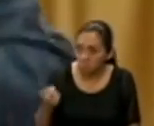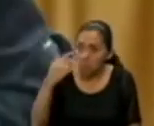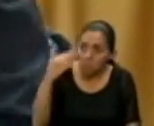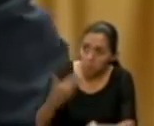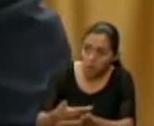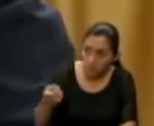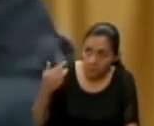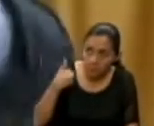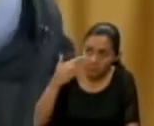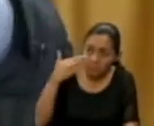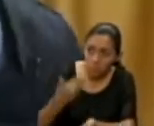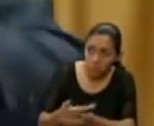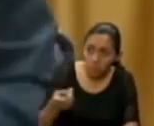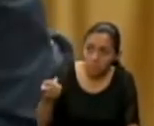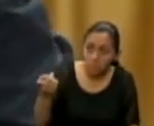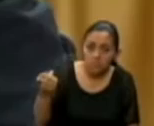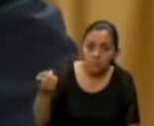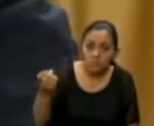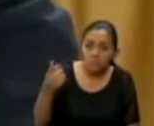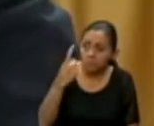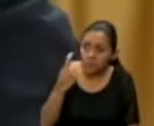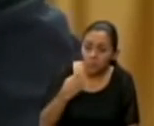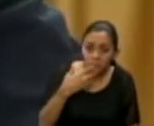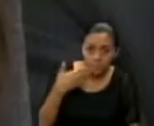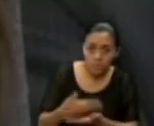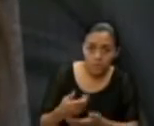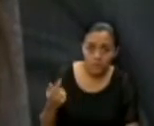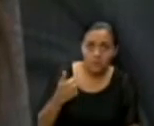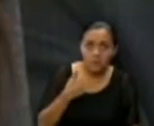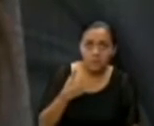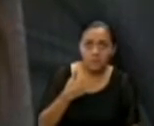supongo y no para hacer toda esa batería de preguntas